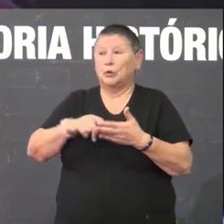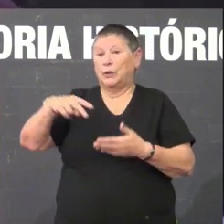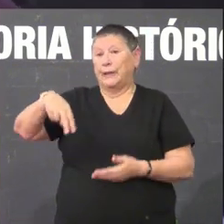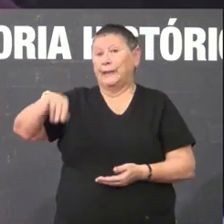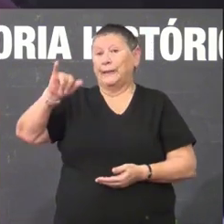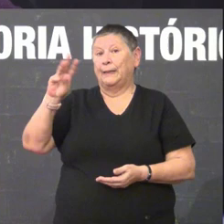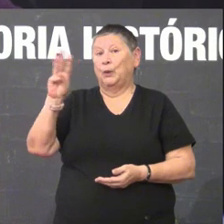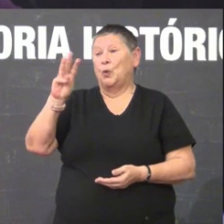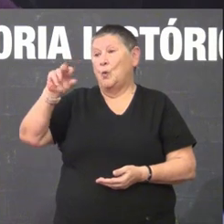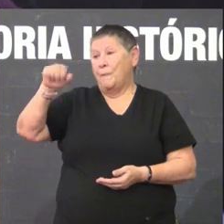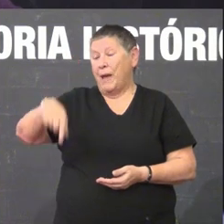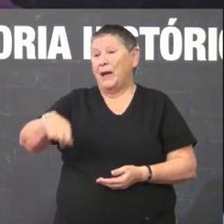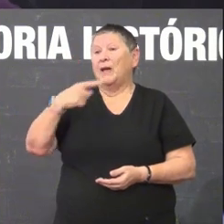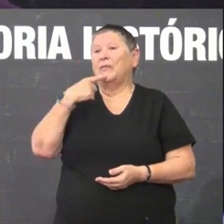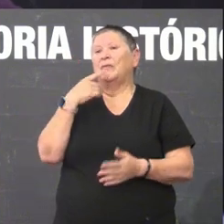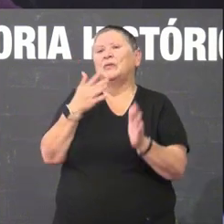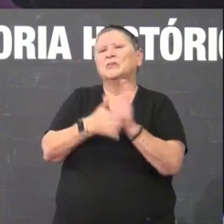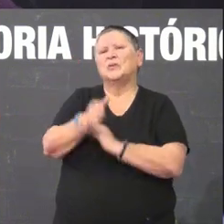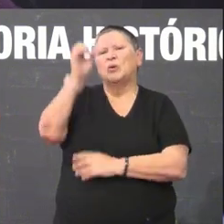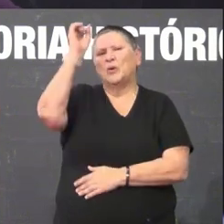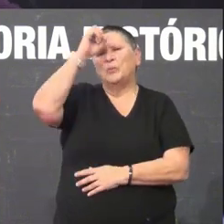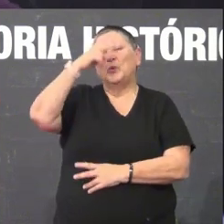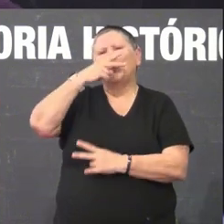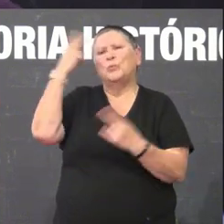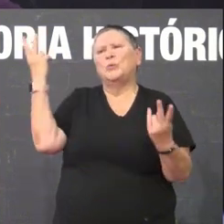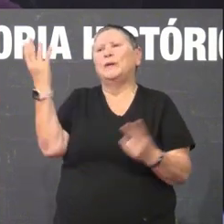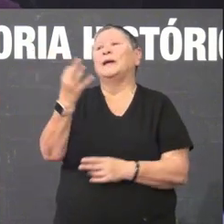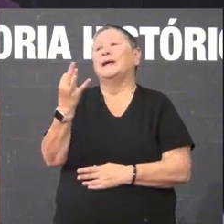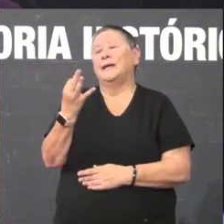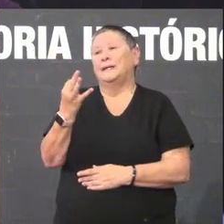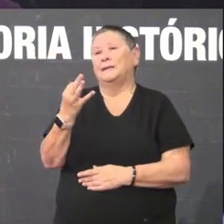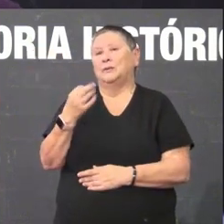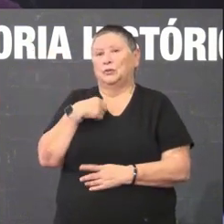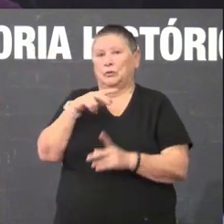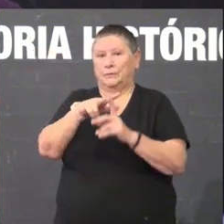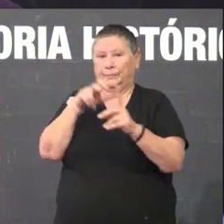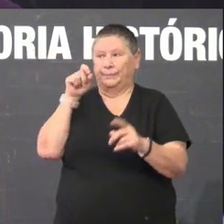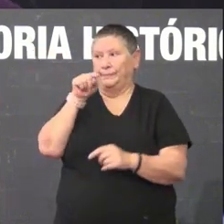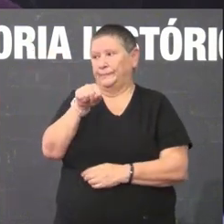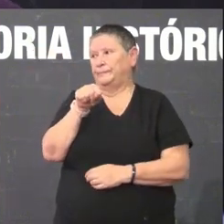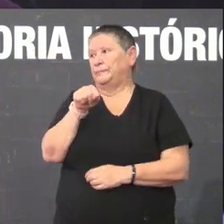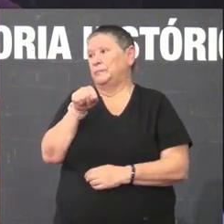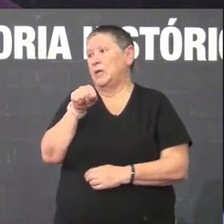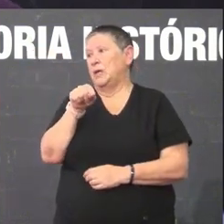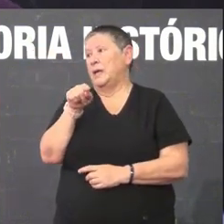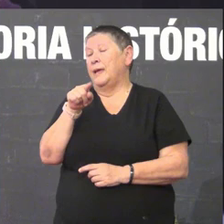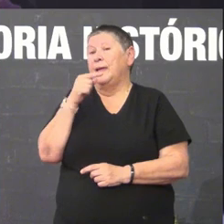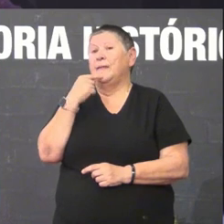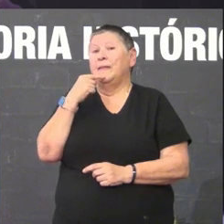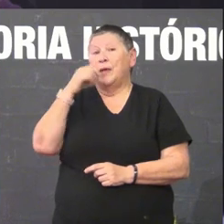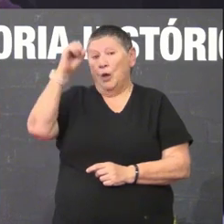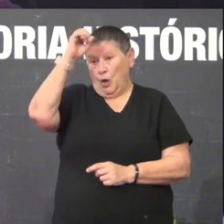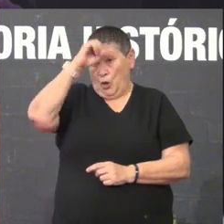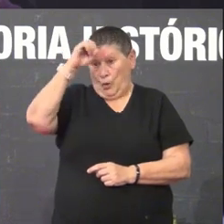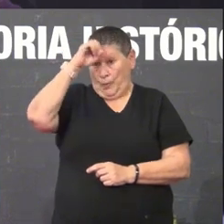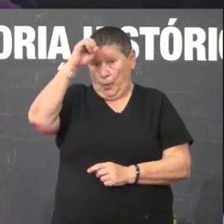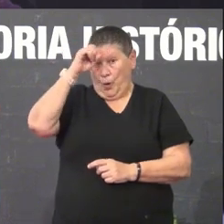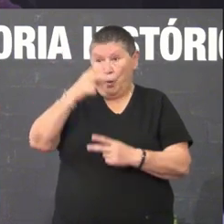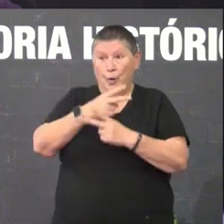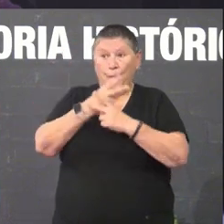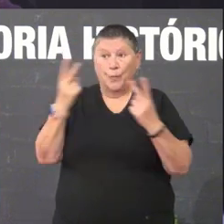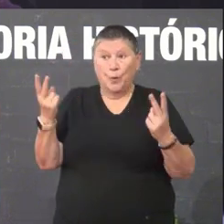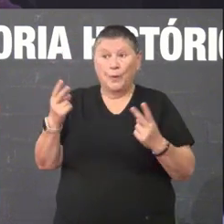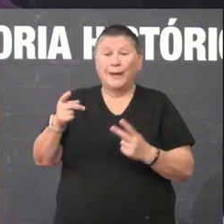neumann que definió lo que es la opinión pública yo parto de esa perspectiva Ella decía que la opinión pública es todo